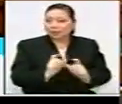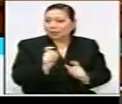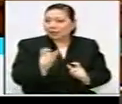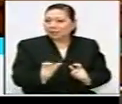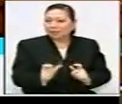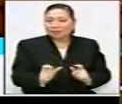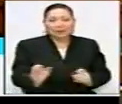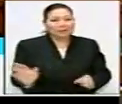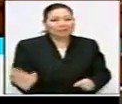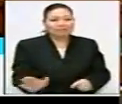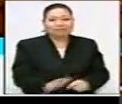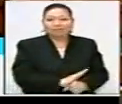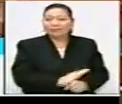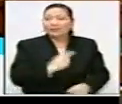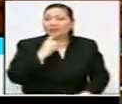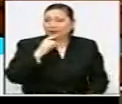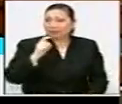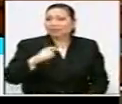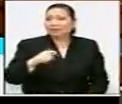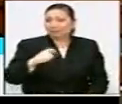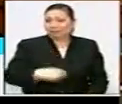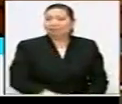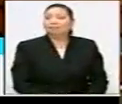es absolutamente necesaria.